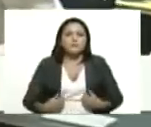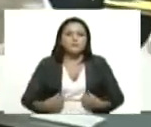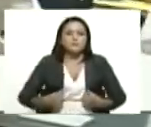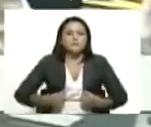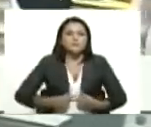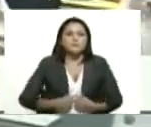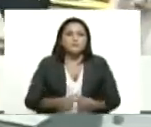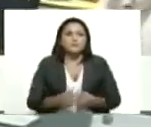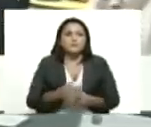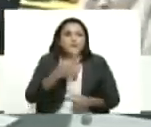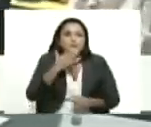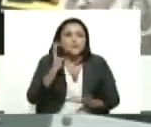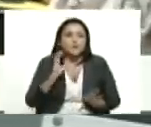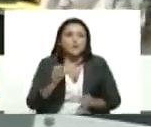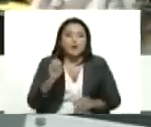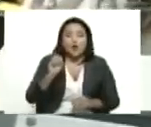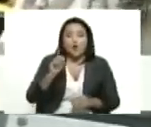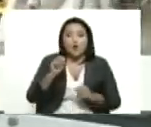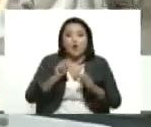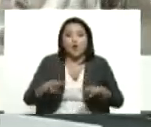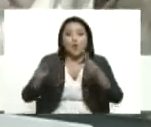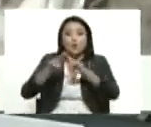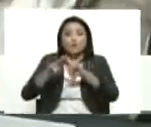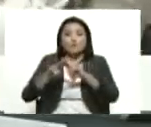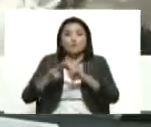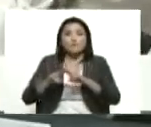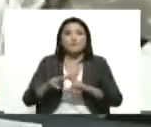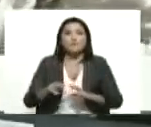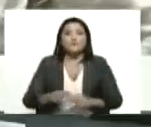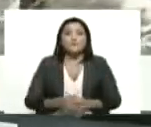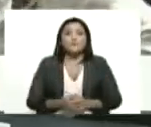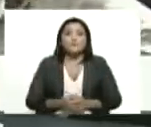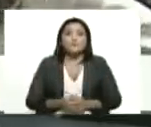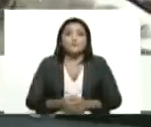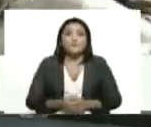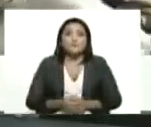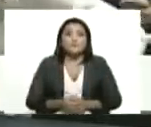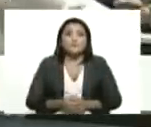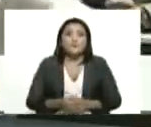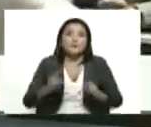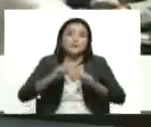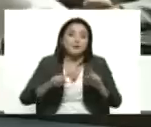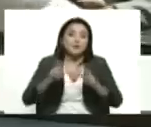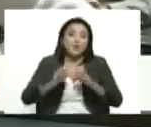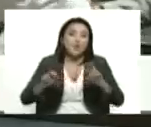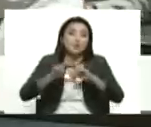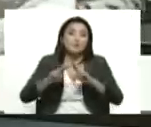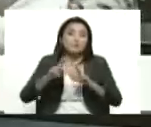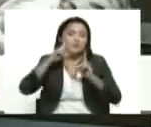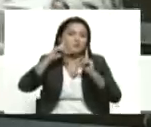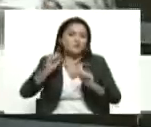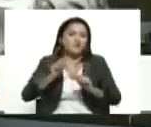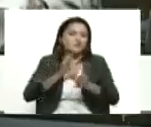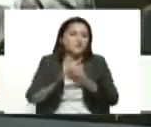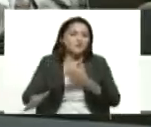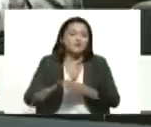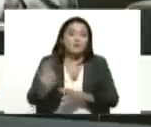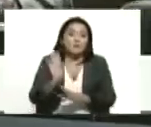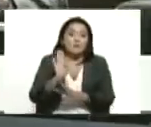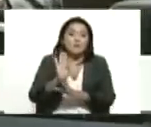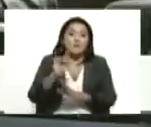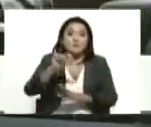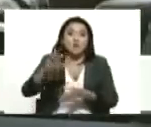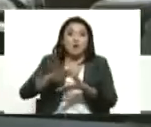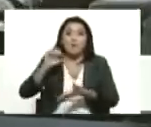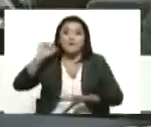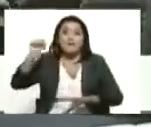con las Naciones Unidas. Lo que pasa es que las Naciones Unidas es experta en proteger a los